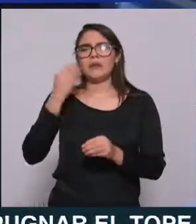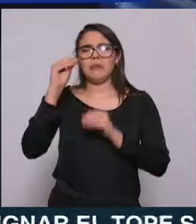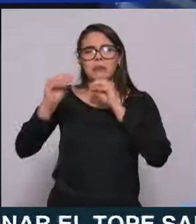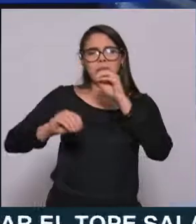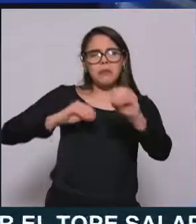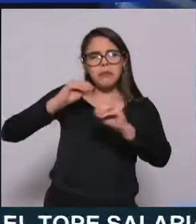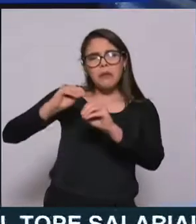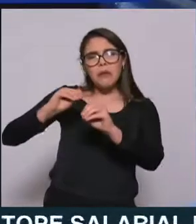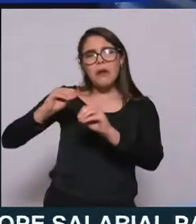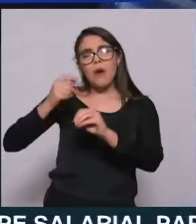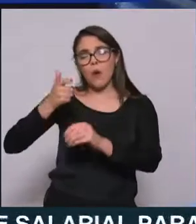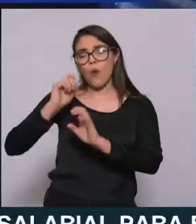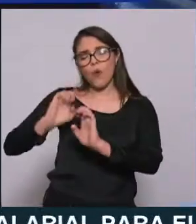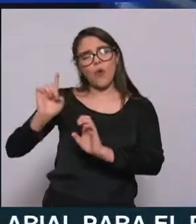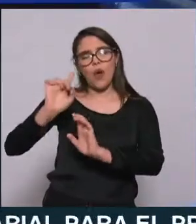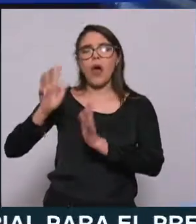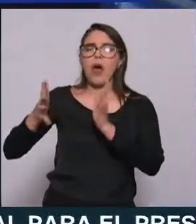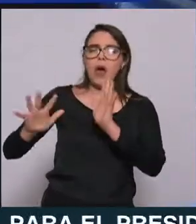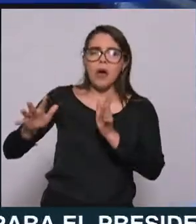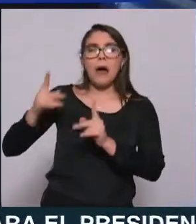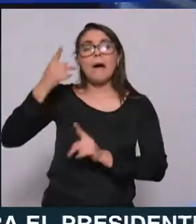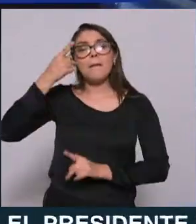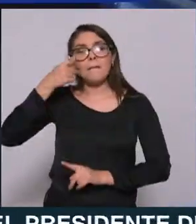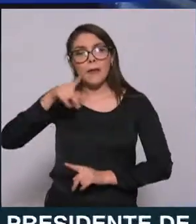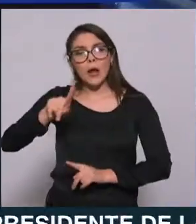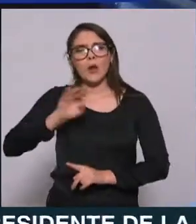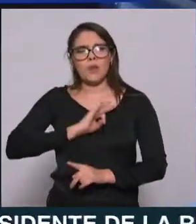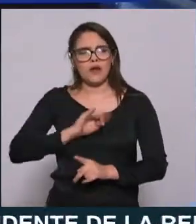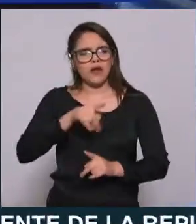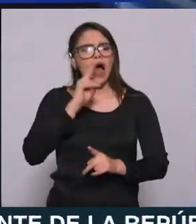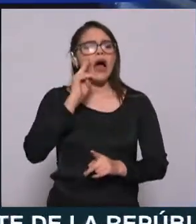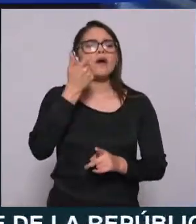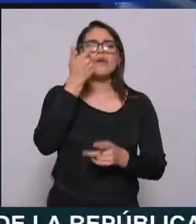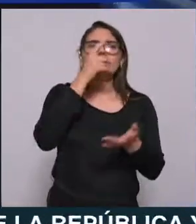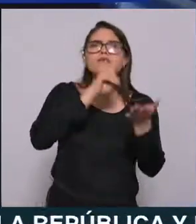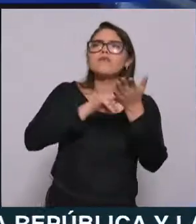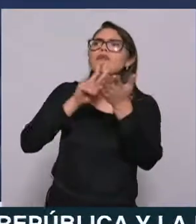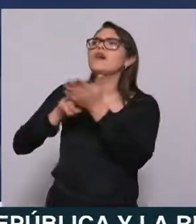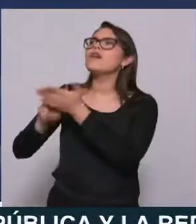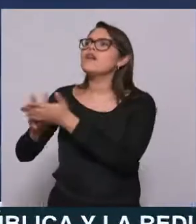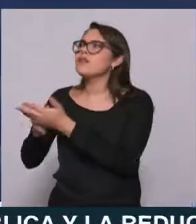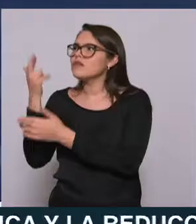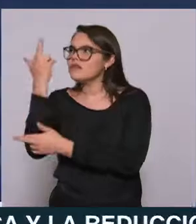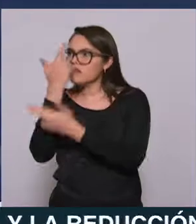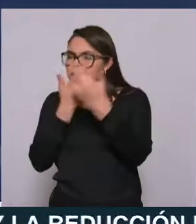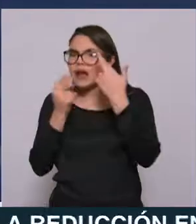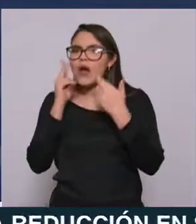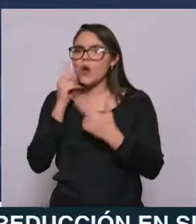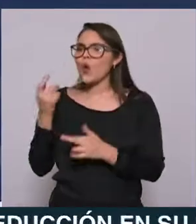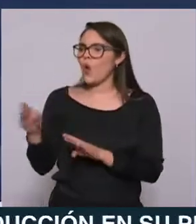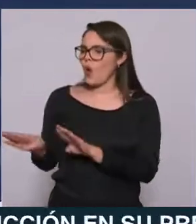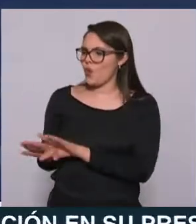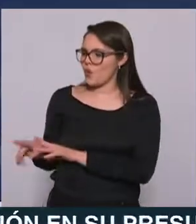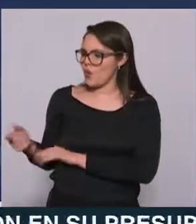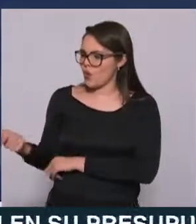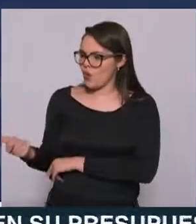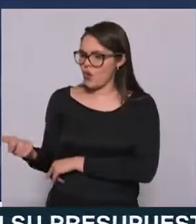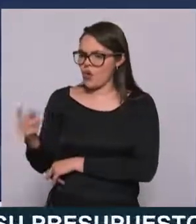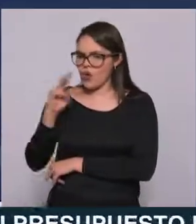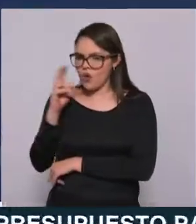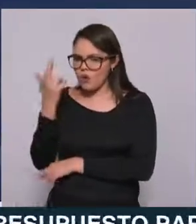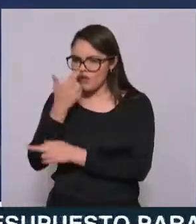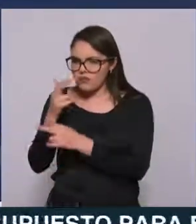y bien valdría la pena auditar toda la obra para ver pues, qué es lo que se pagó con ese dinero. Sí. Sin